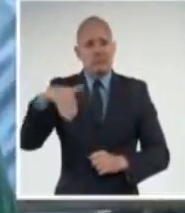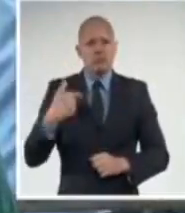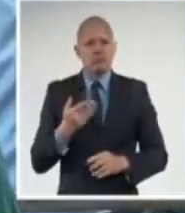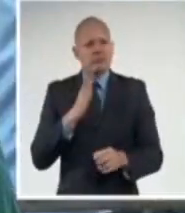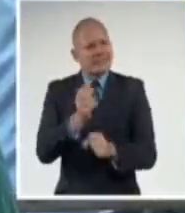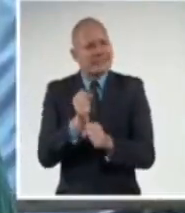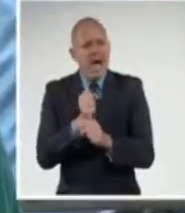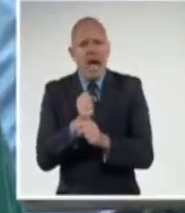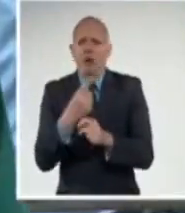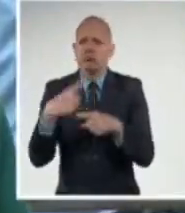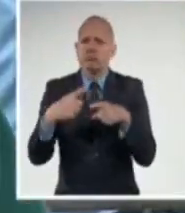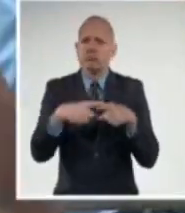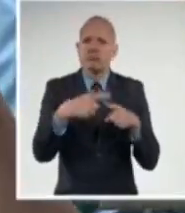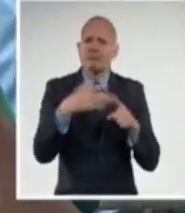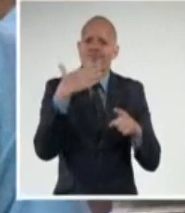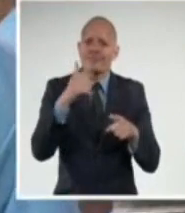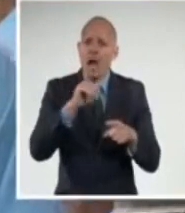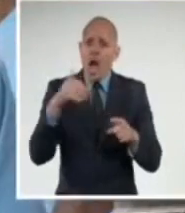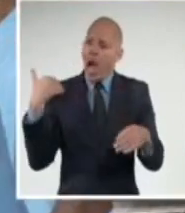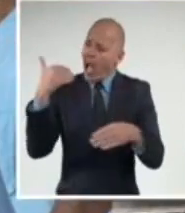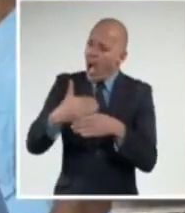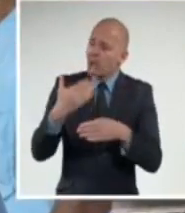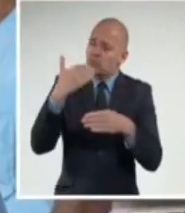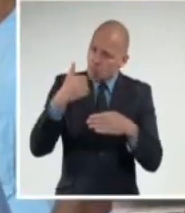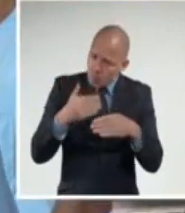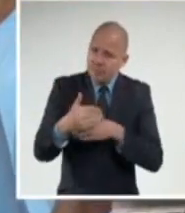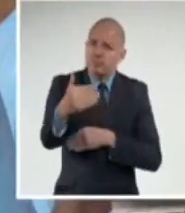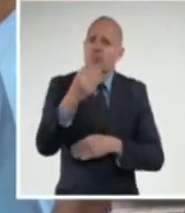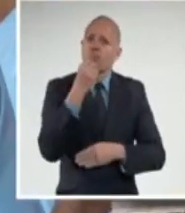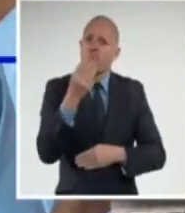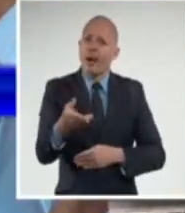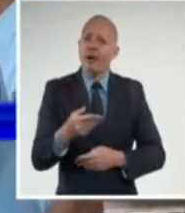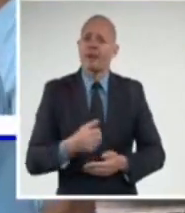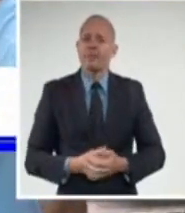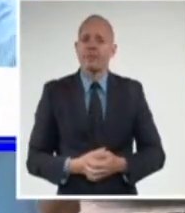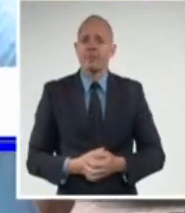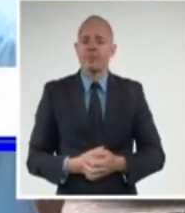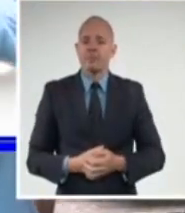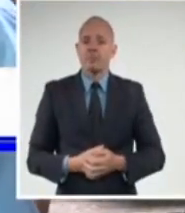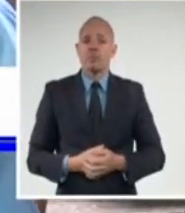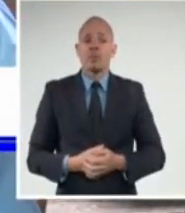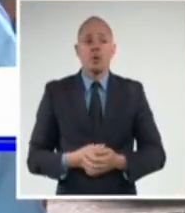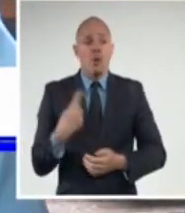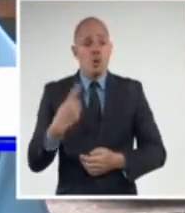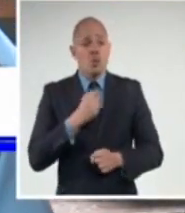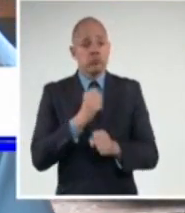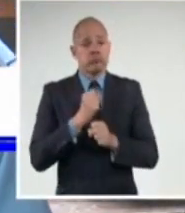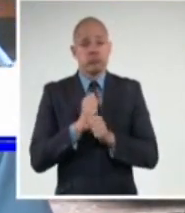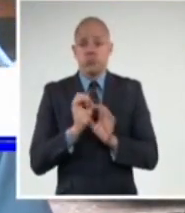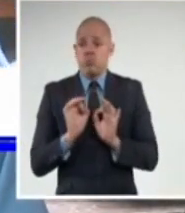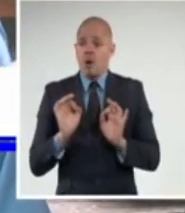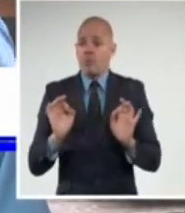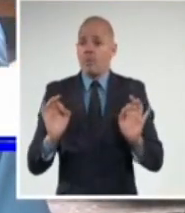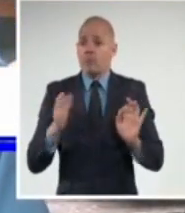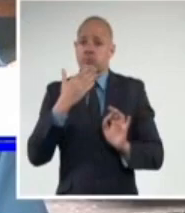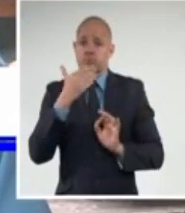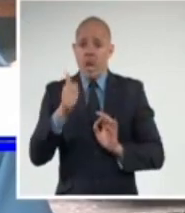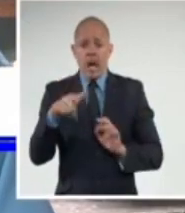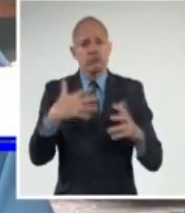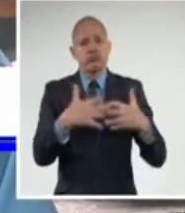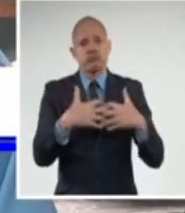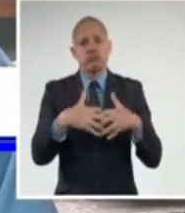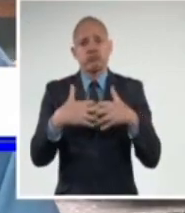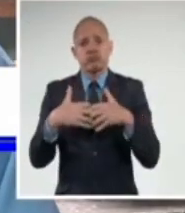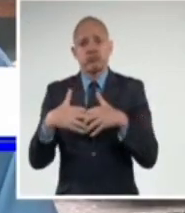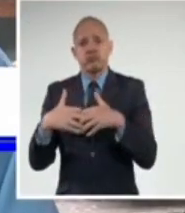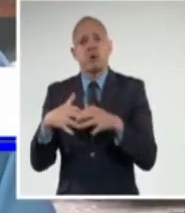a mantener lo que hemos hecho hasta hoy. Desde aquí nosotros hemos tratado de mantener una producción continua para que